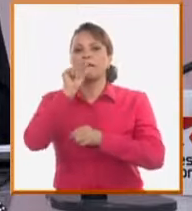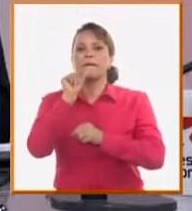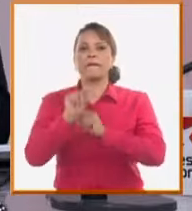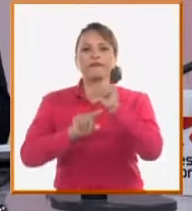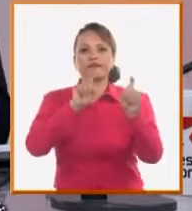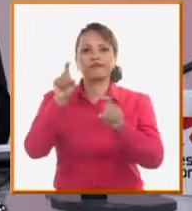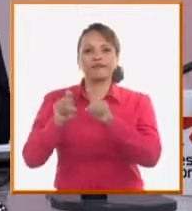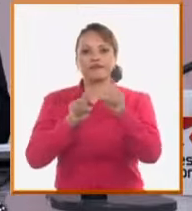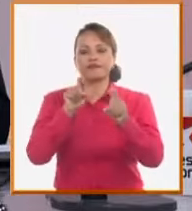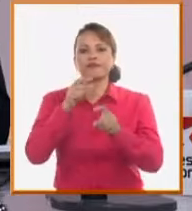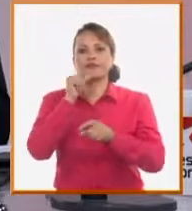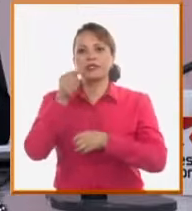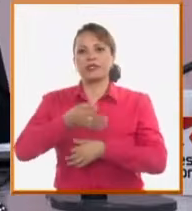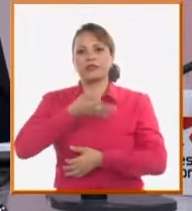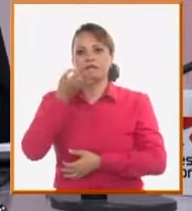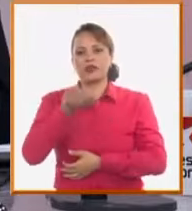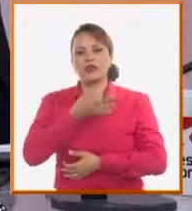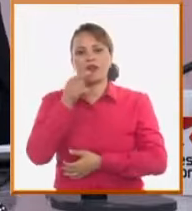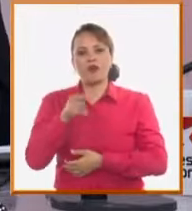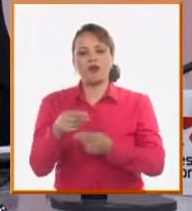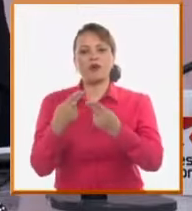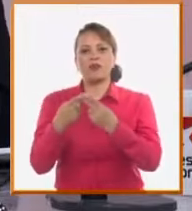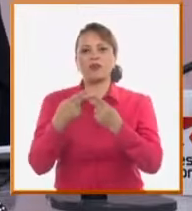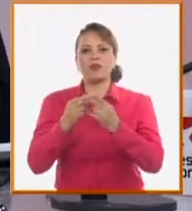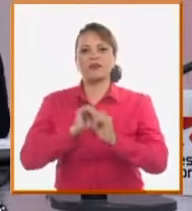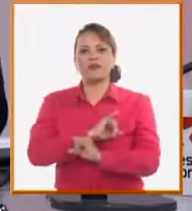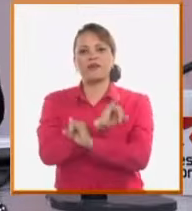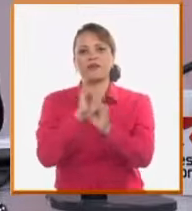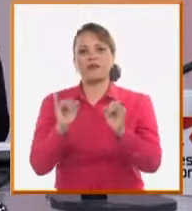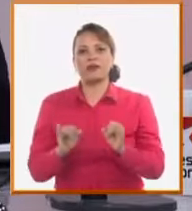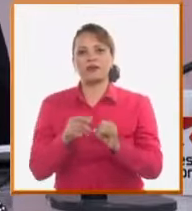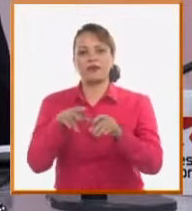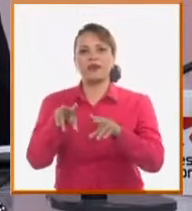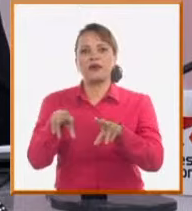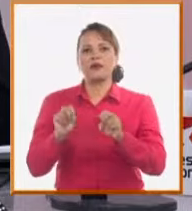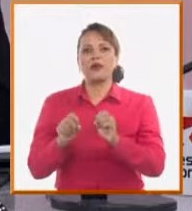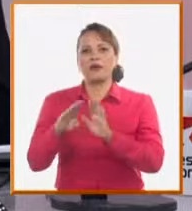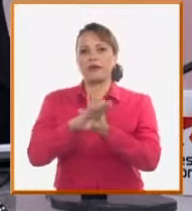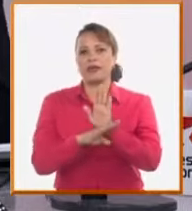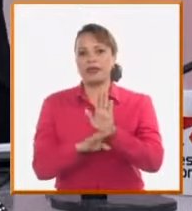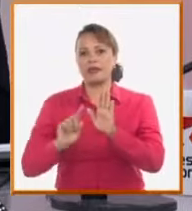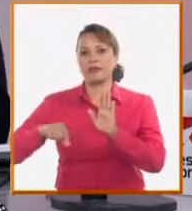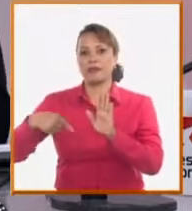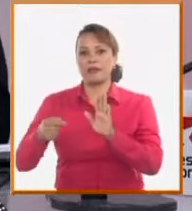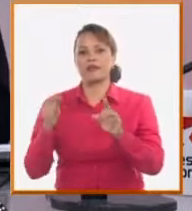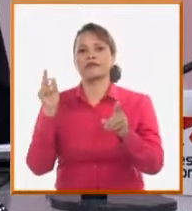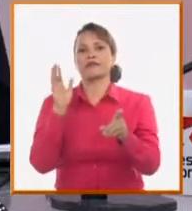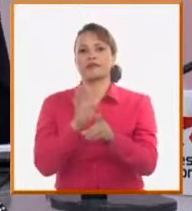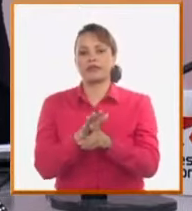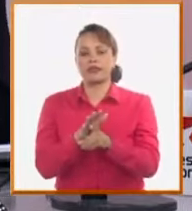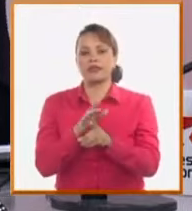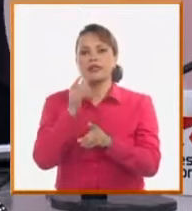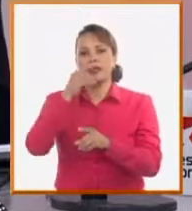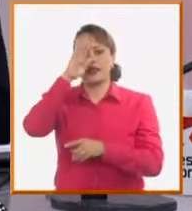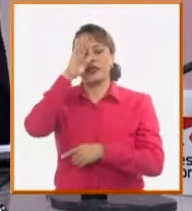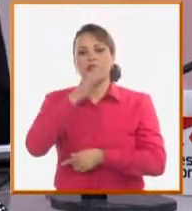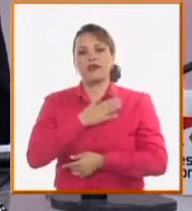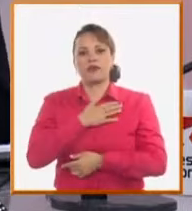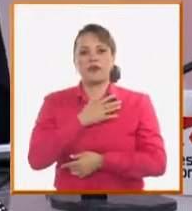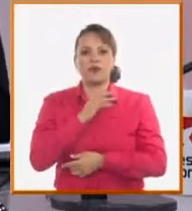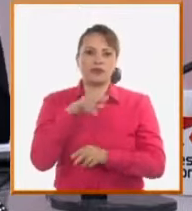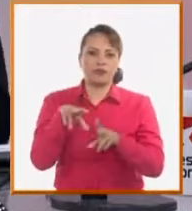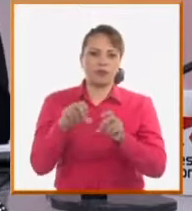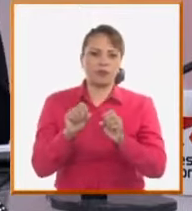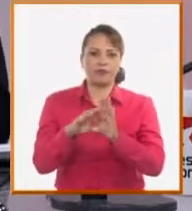estaba compitiendo con la noticia de las nuevas medidas que a partir de mañana se ponen en vigor en el país, pero hubo una